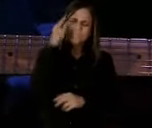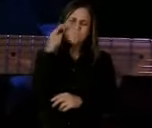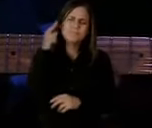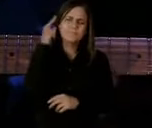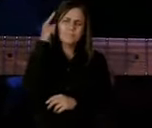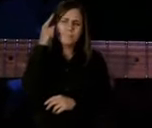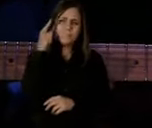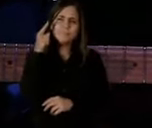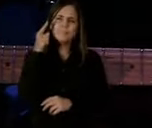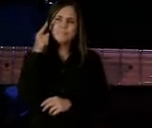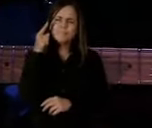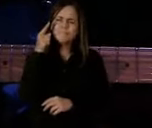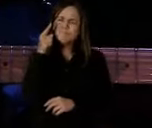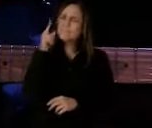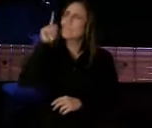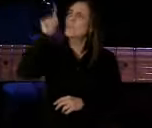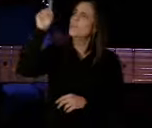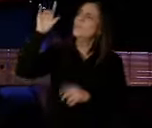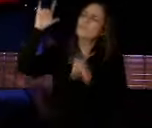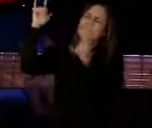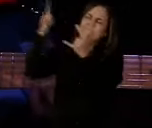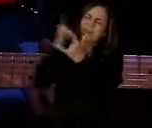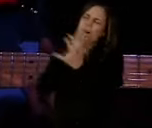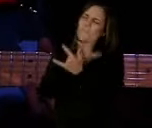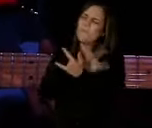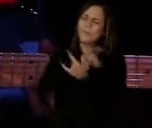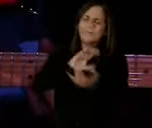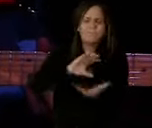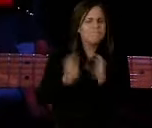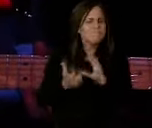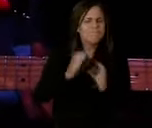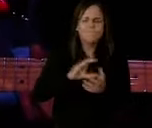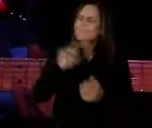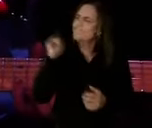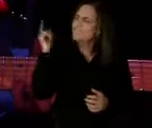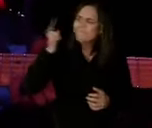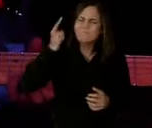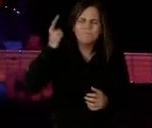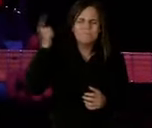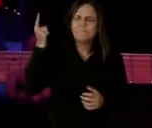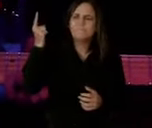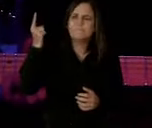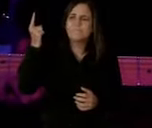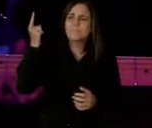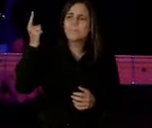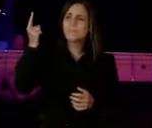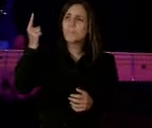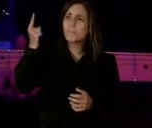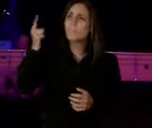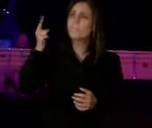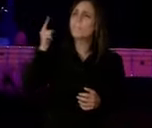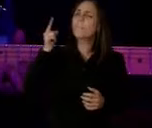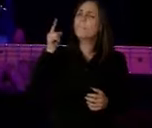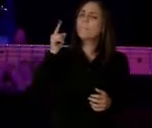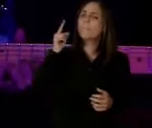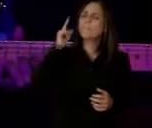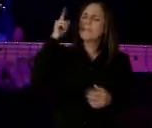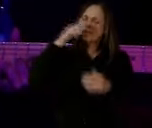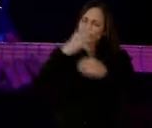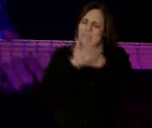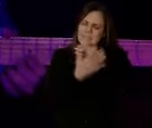o ese amor que no tiene comparación, o esa sangre